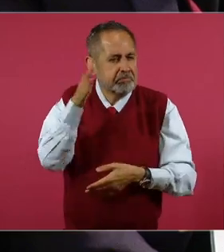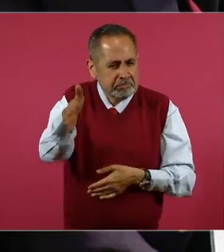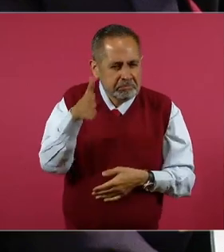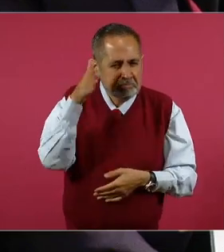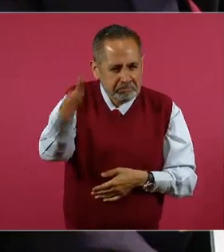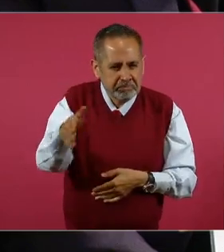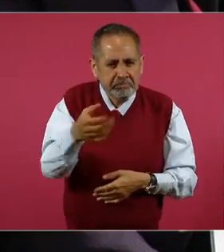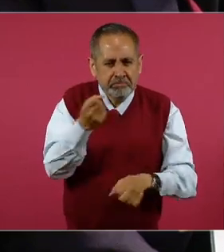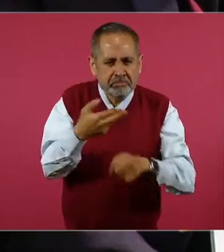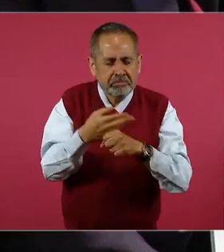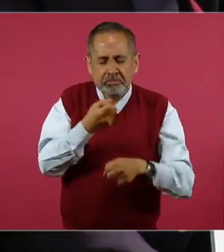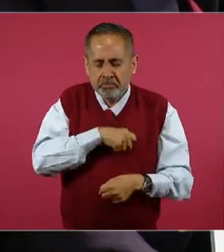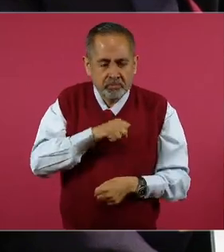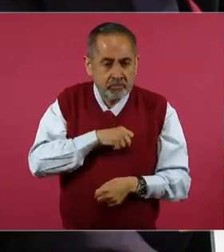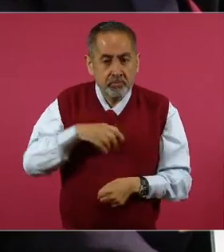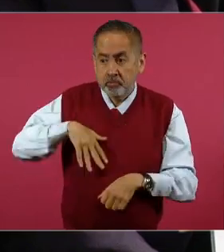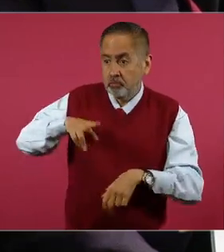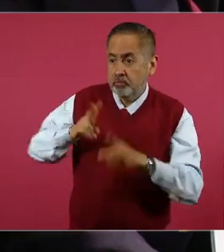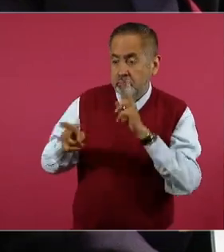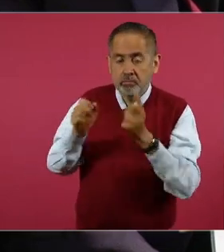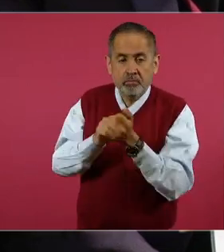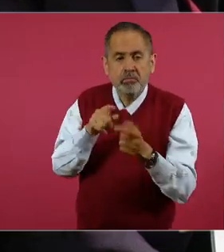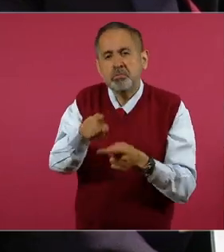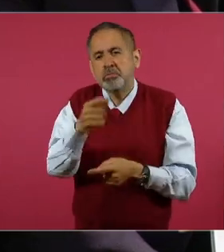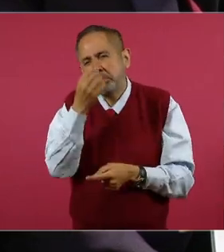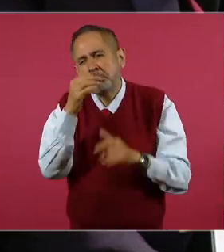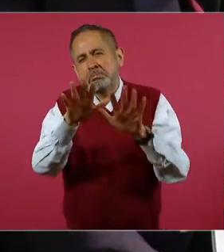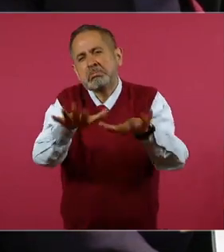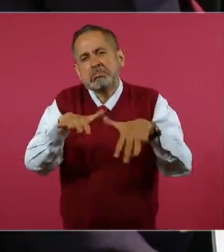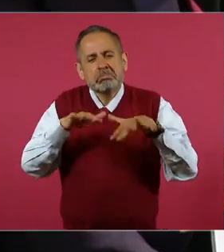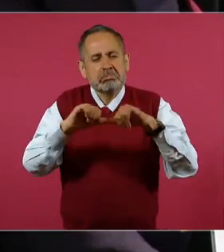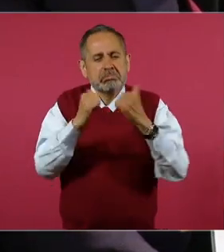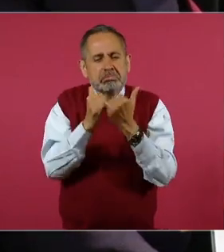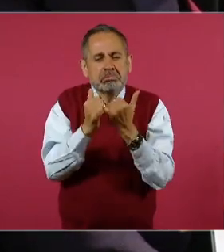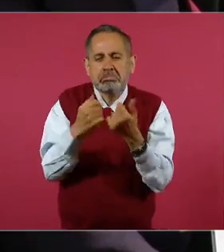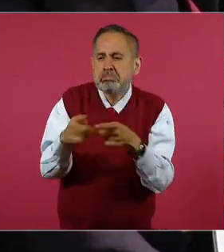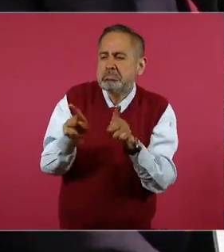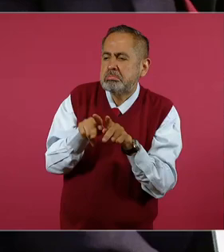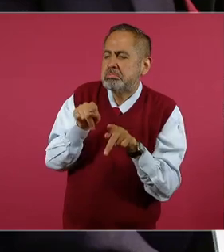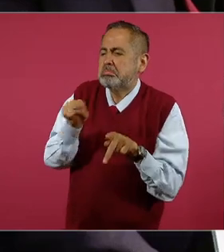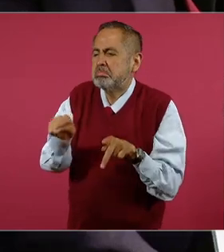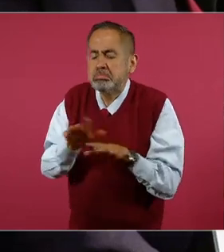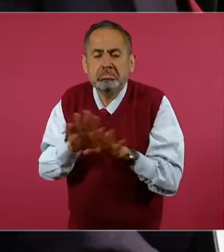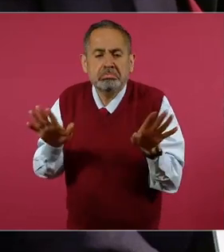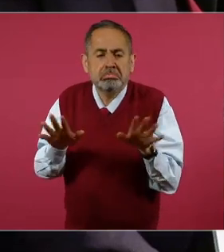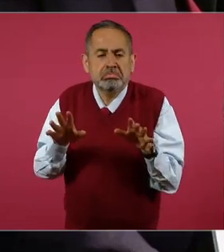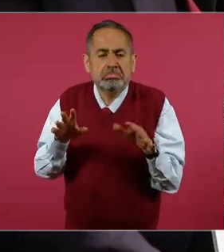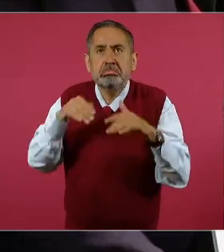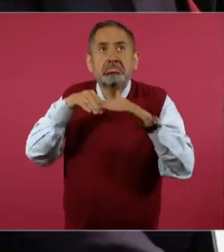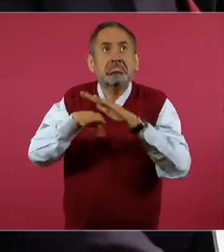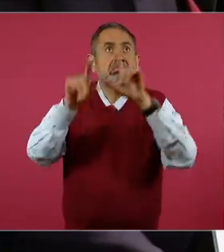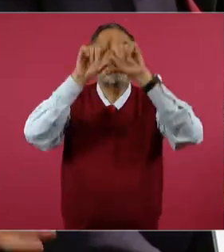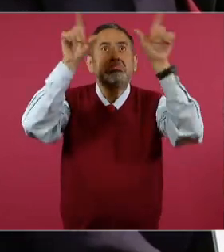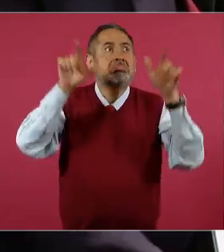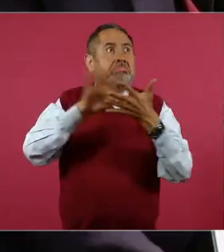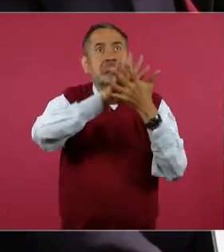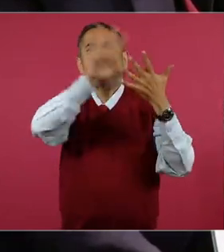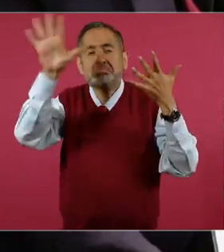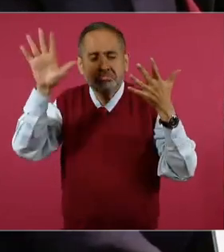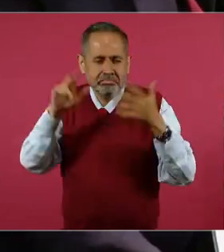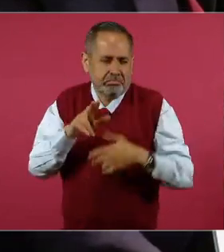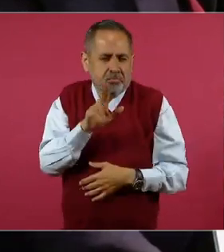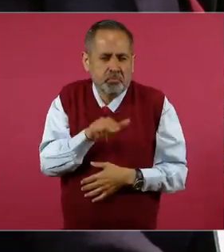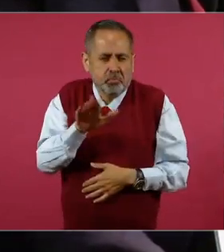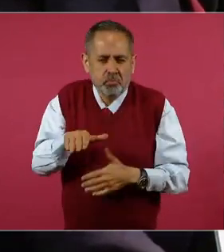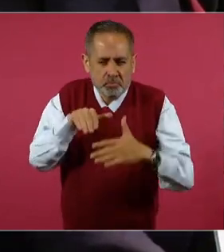y le decía a la doctora Álvarez Builla que yo solamente conocía el auditorio, la plaza central y la entrada con los murales. Nunca